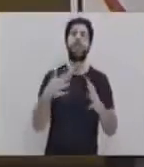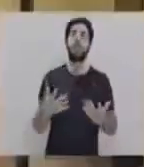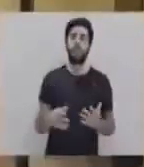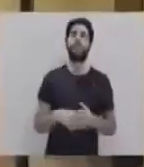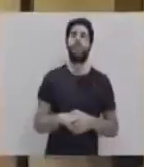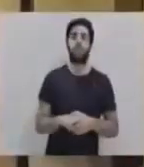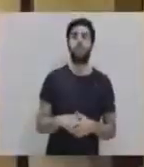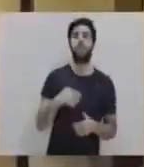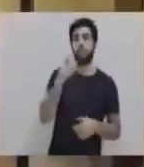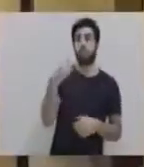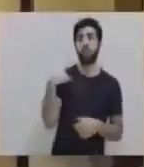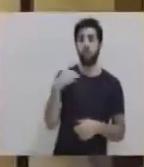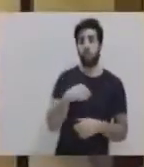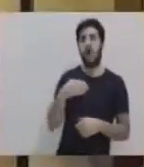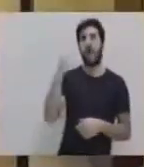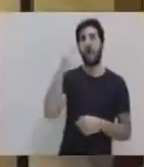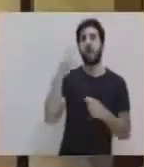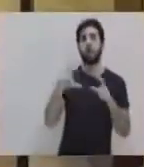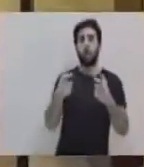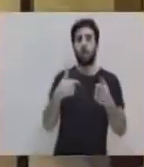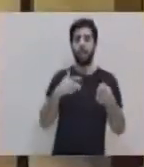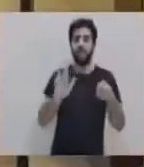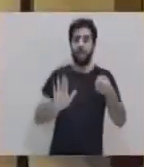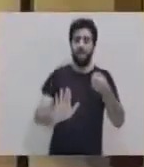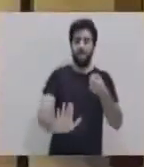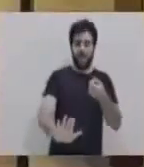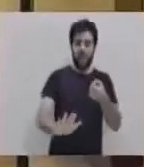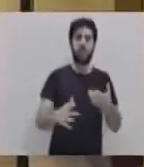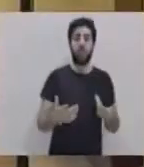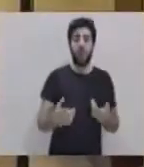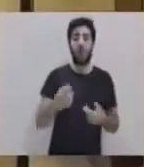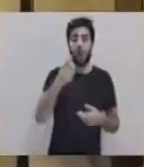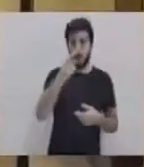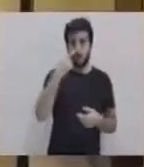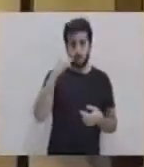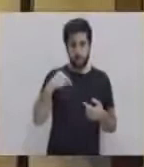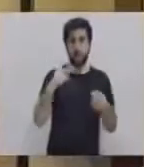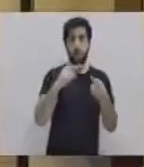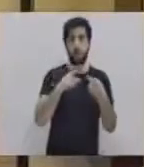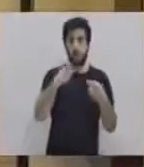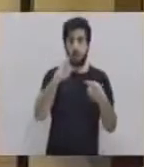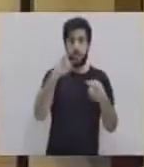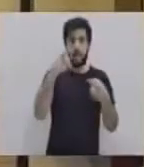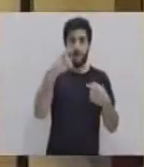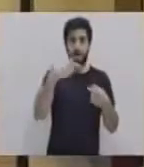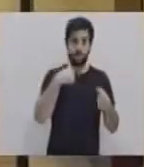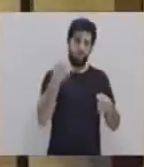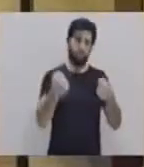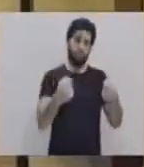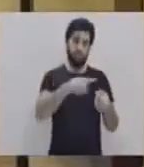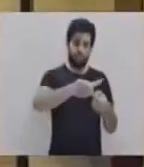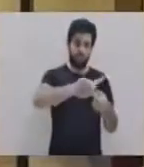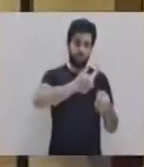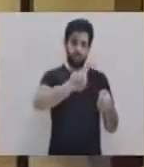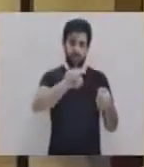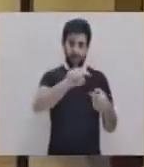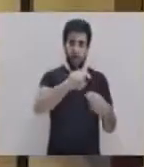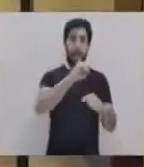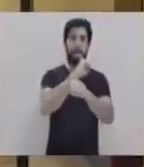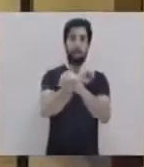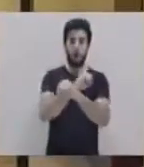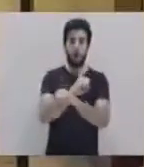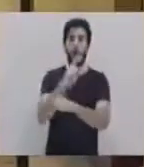Lo único que vamos a hacer para poder determinar la distancia de frenado va a ser multiplicar la velocidad a la que yo estoy